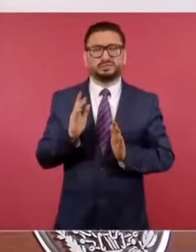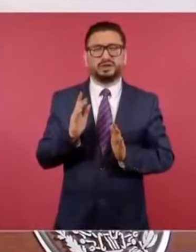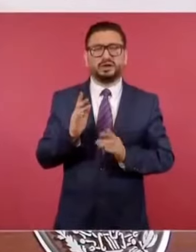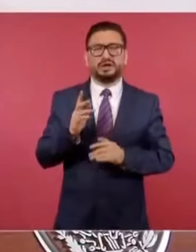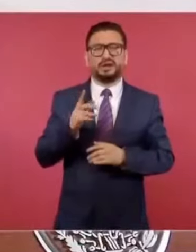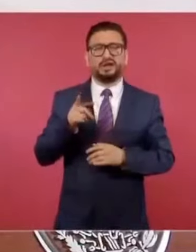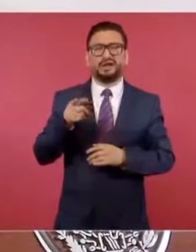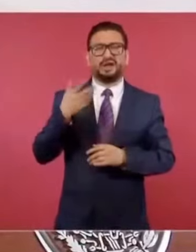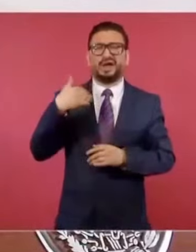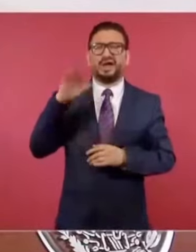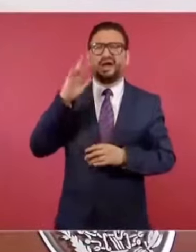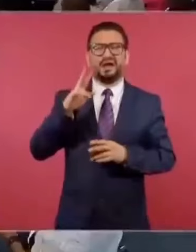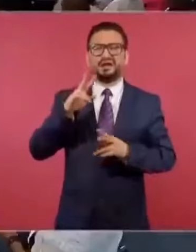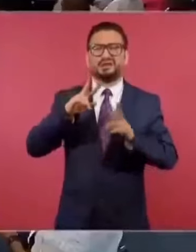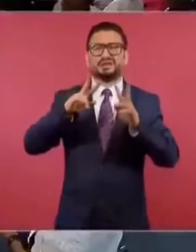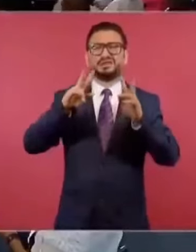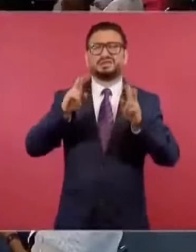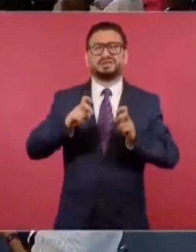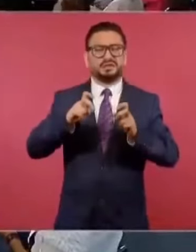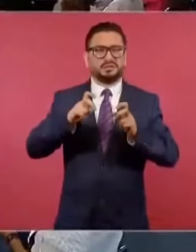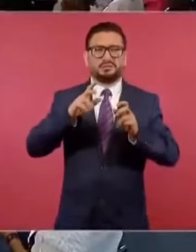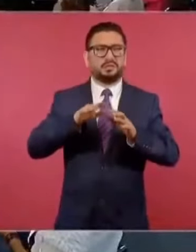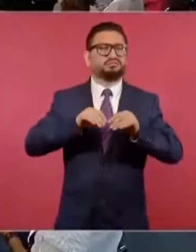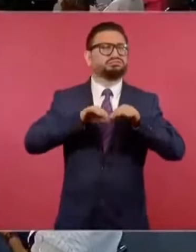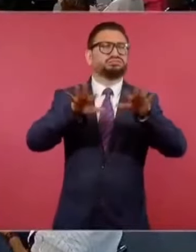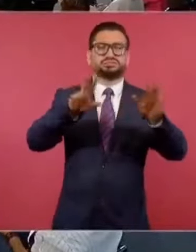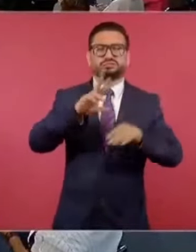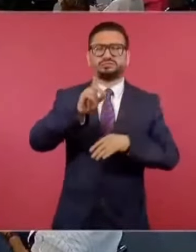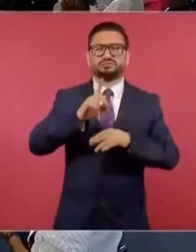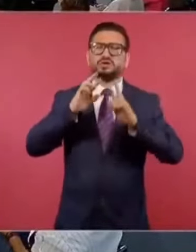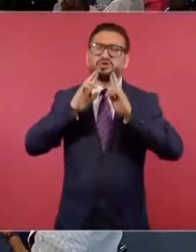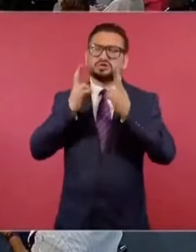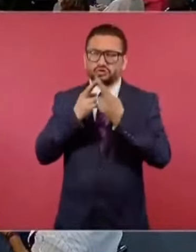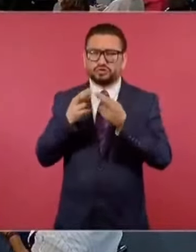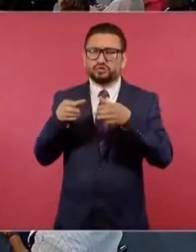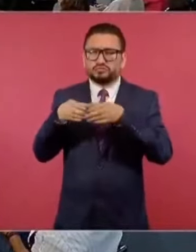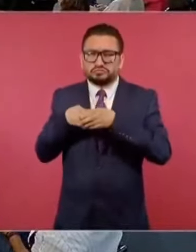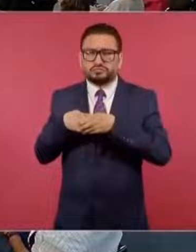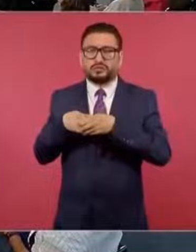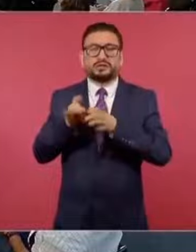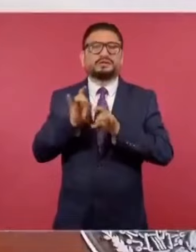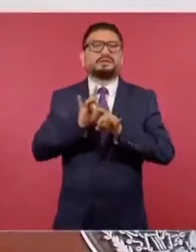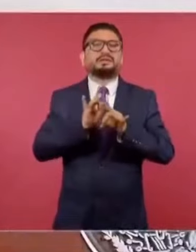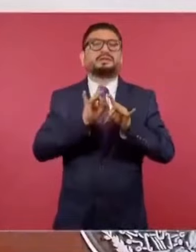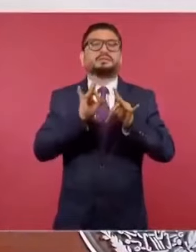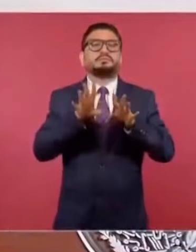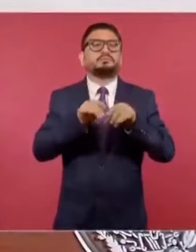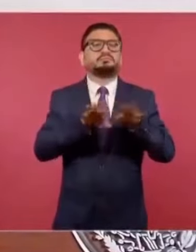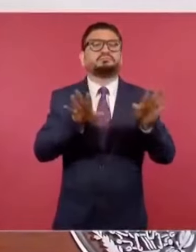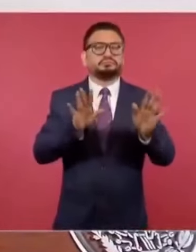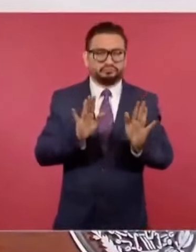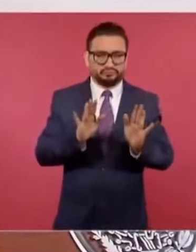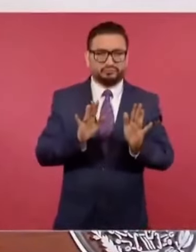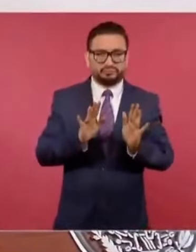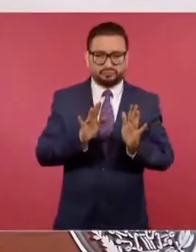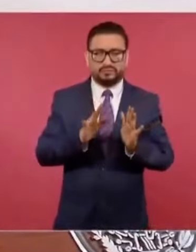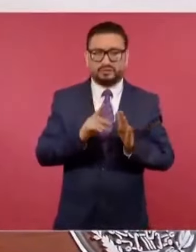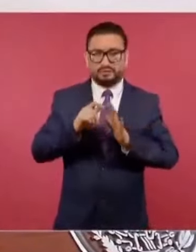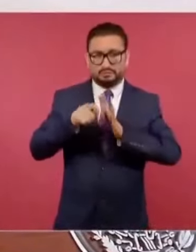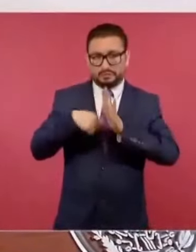era un asunto público, era una reunión cerrada, que se filtró el